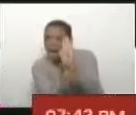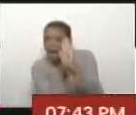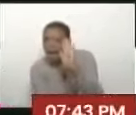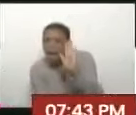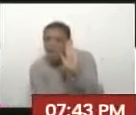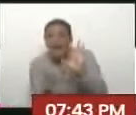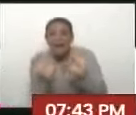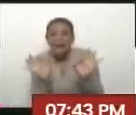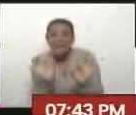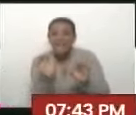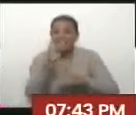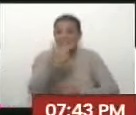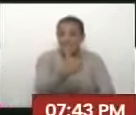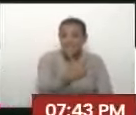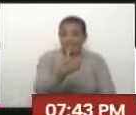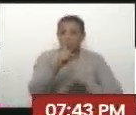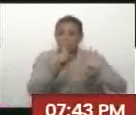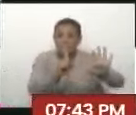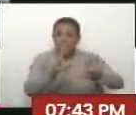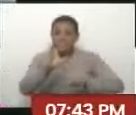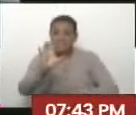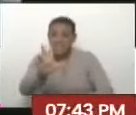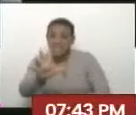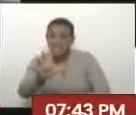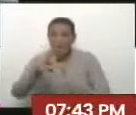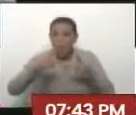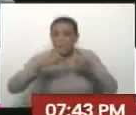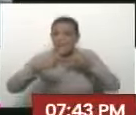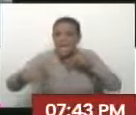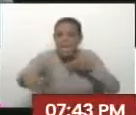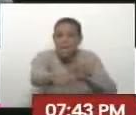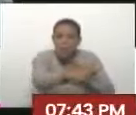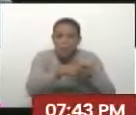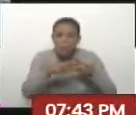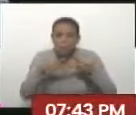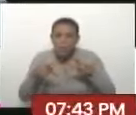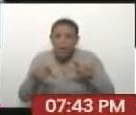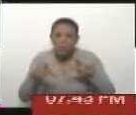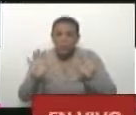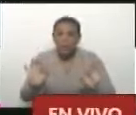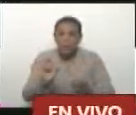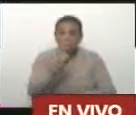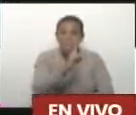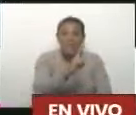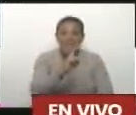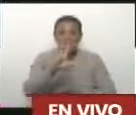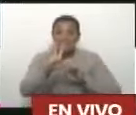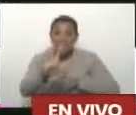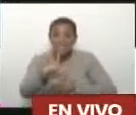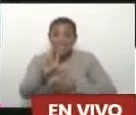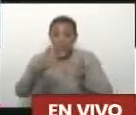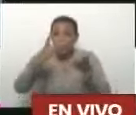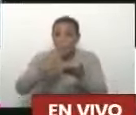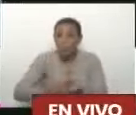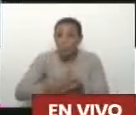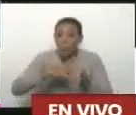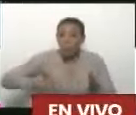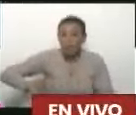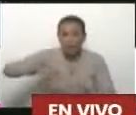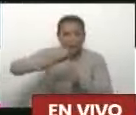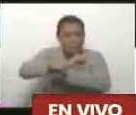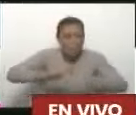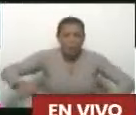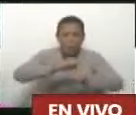apenas 365 km cuad con más de 25 toneladas de